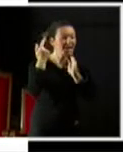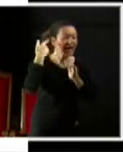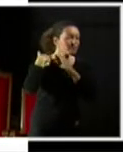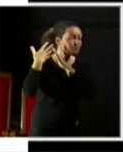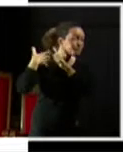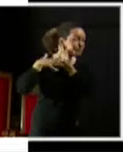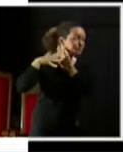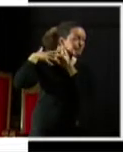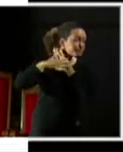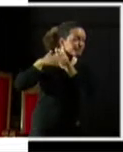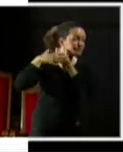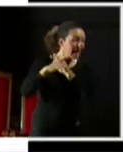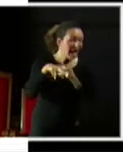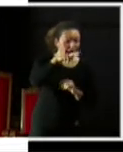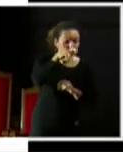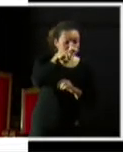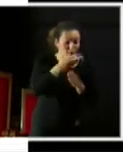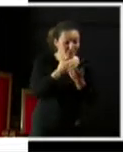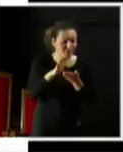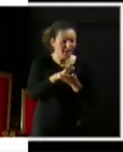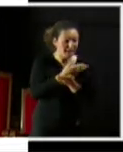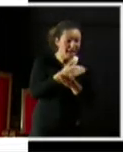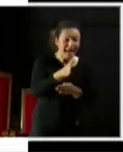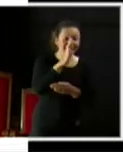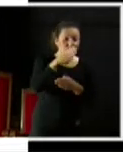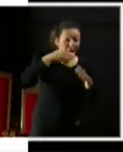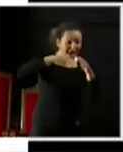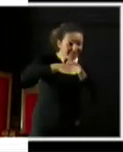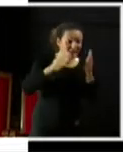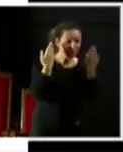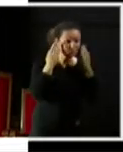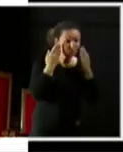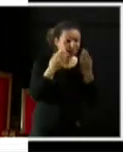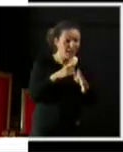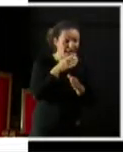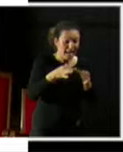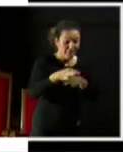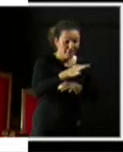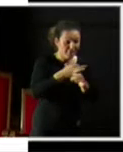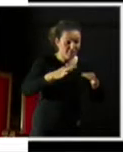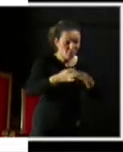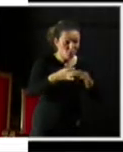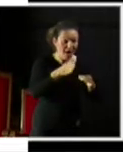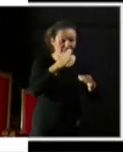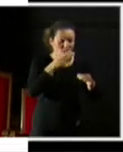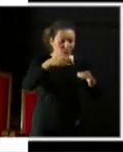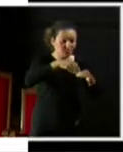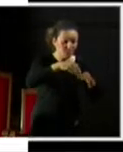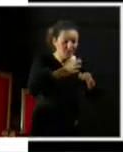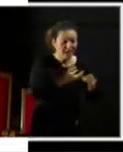las encargadas de absorber el oxígeno disuelto en el agua decir el agua entra directamente en contacto con las células de la franca del pez